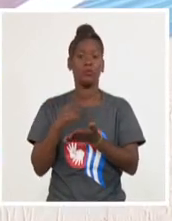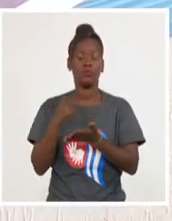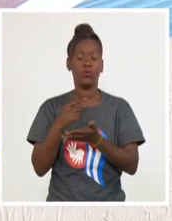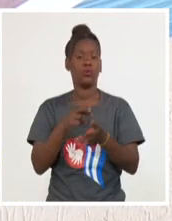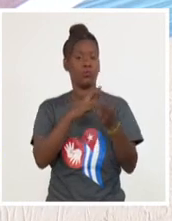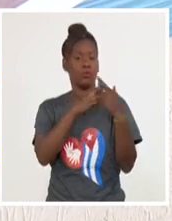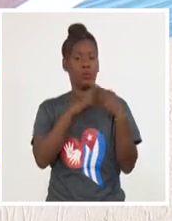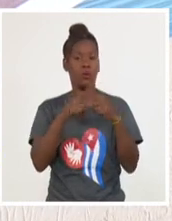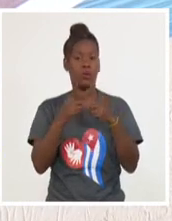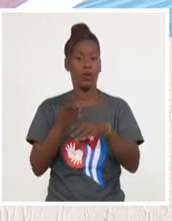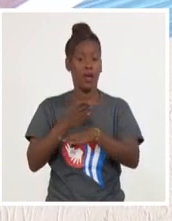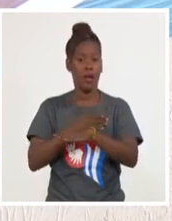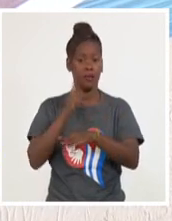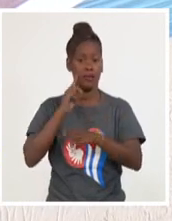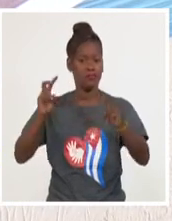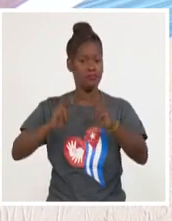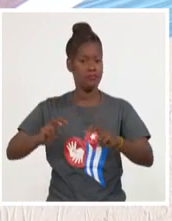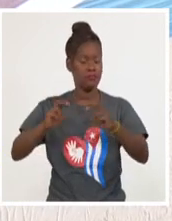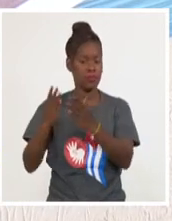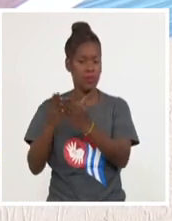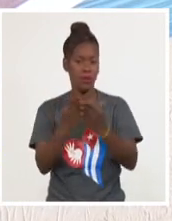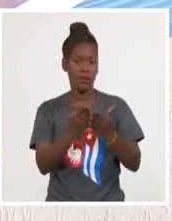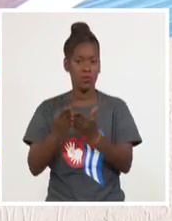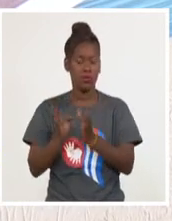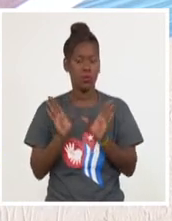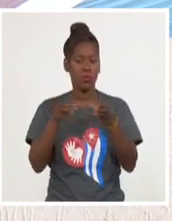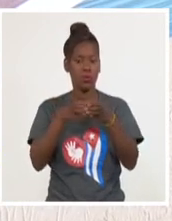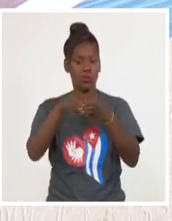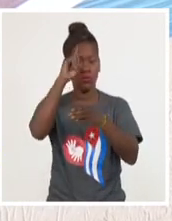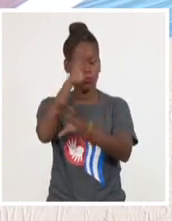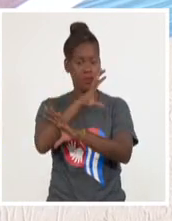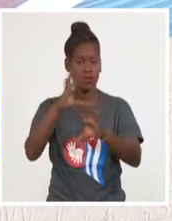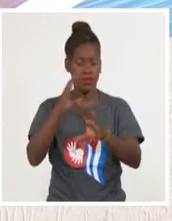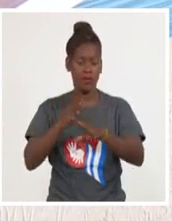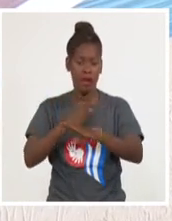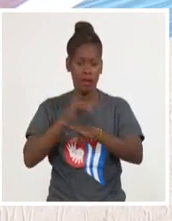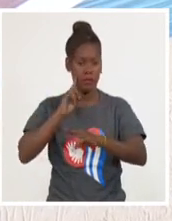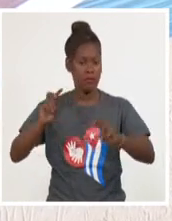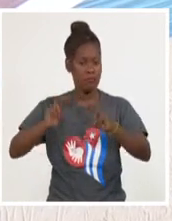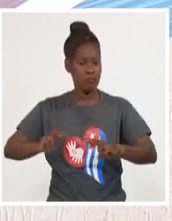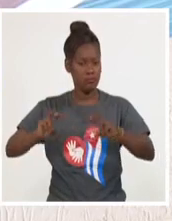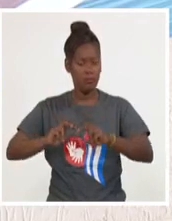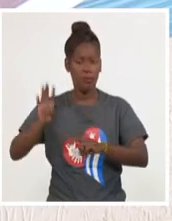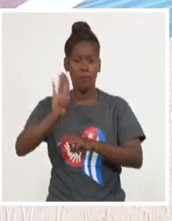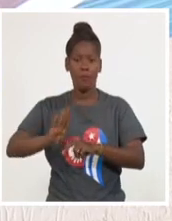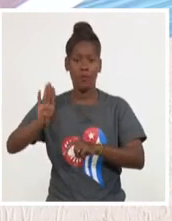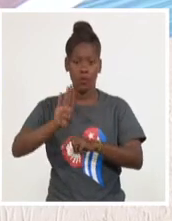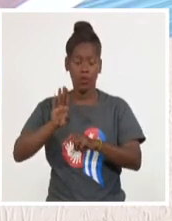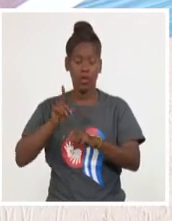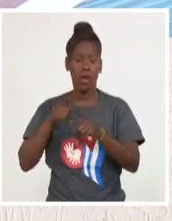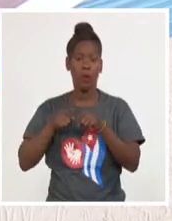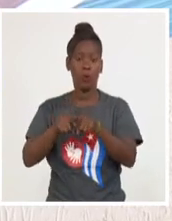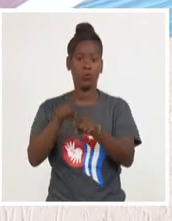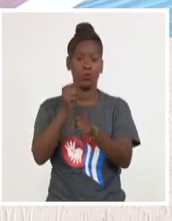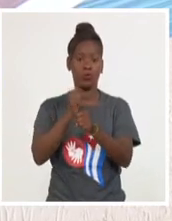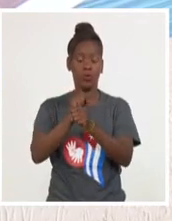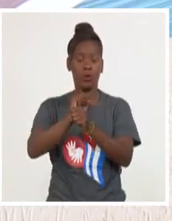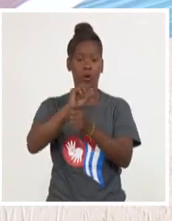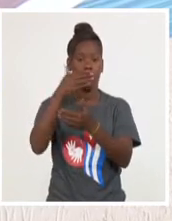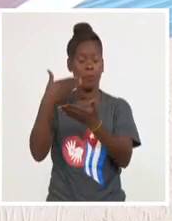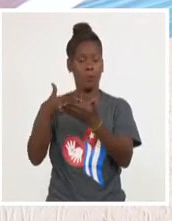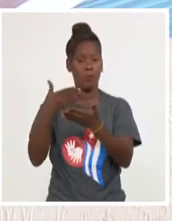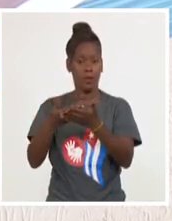ensayos clínicos conducidos por el equipo de investigadores del Instituto Nacional de Hematología en colaboración con el CNC. Es bueno destacar